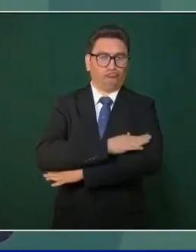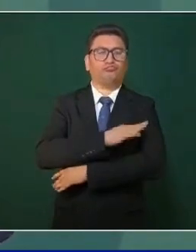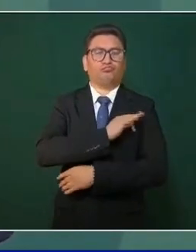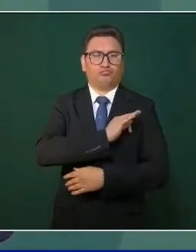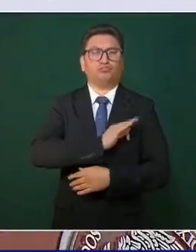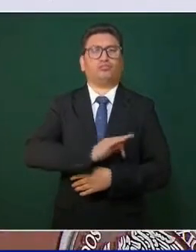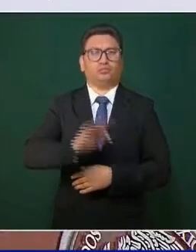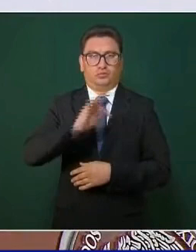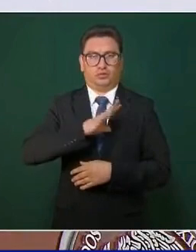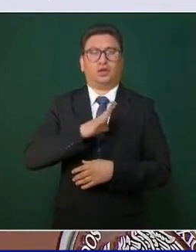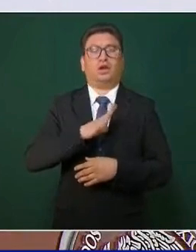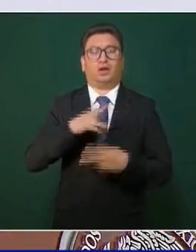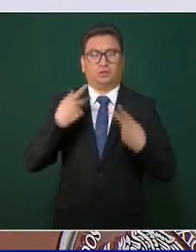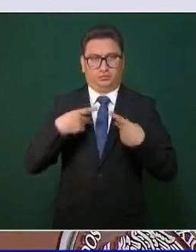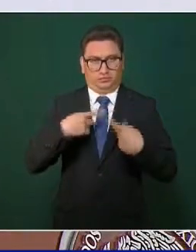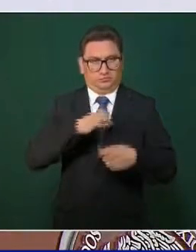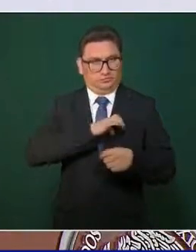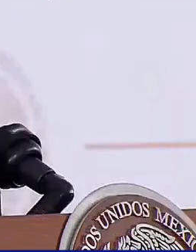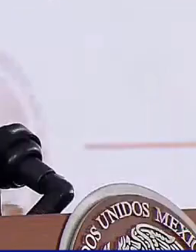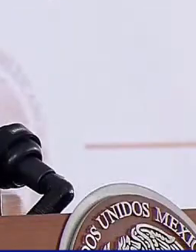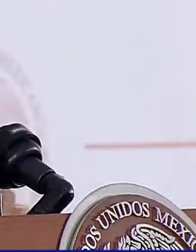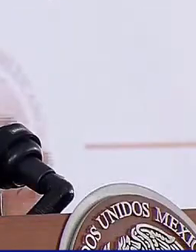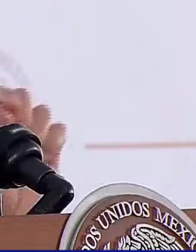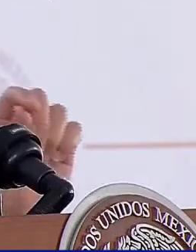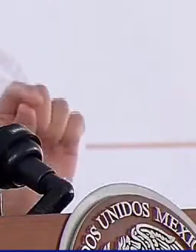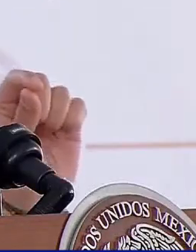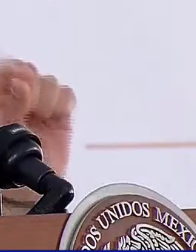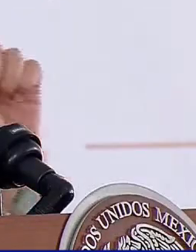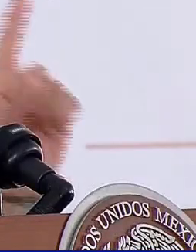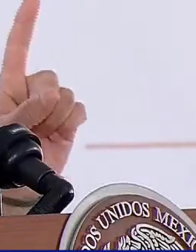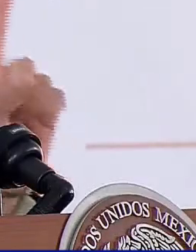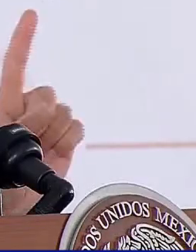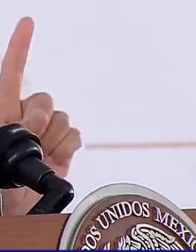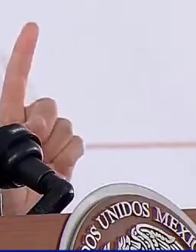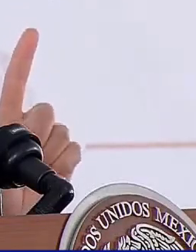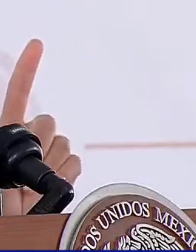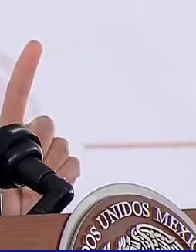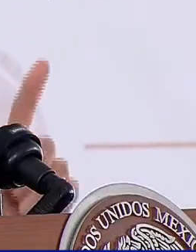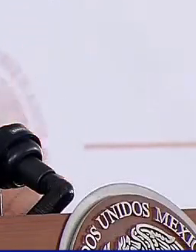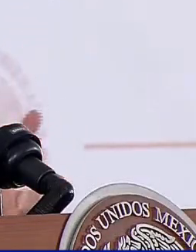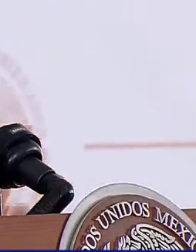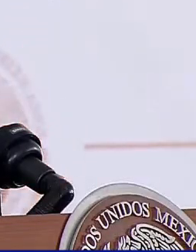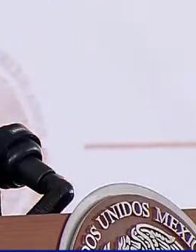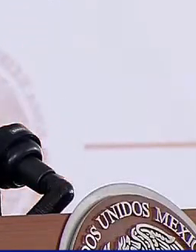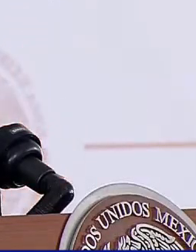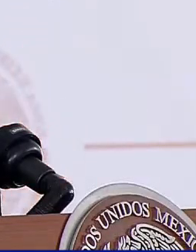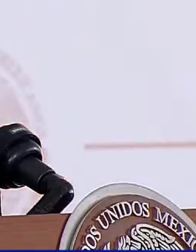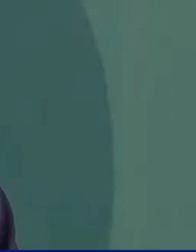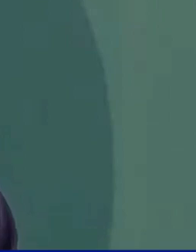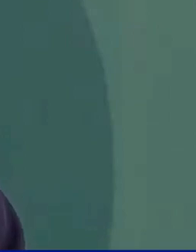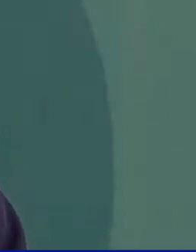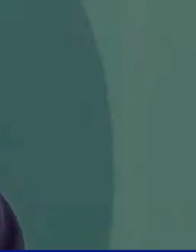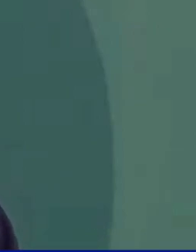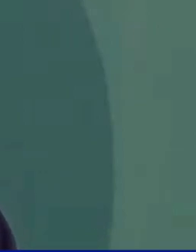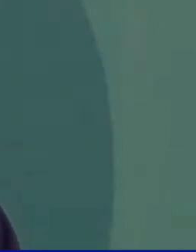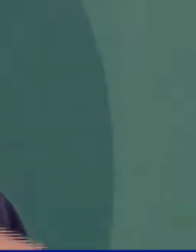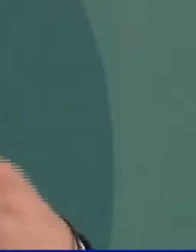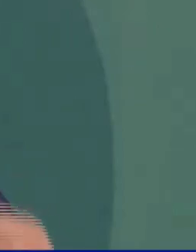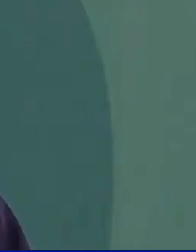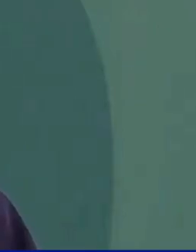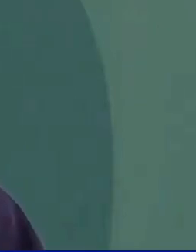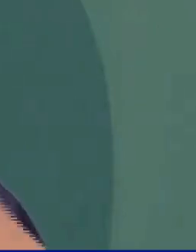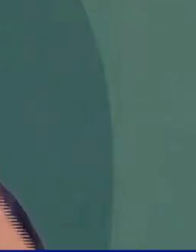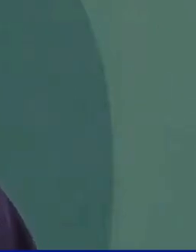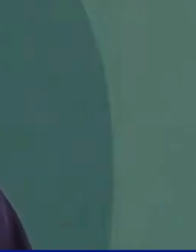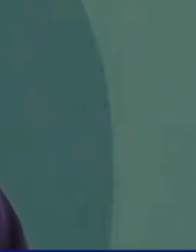haya especialistas. Además de esto está el cálculo en el primer nivel de atención, es decir, en las clínicas donde generalmente